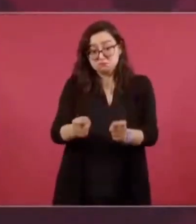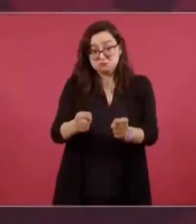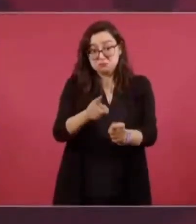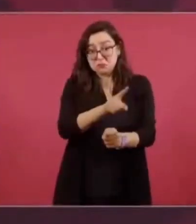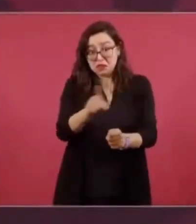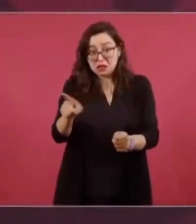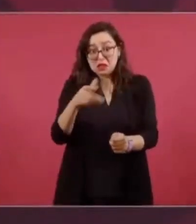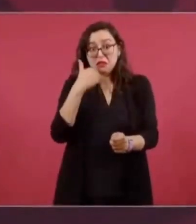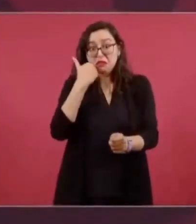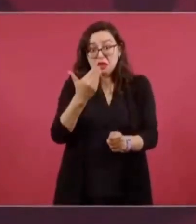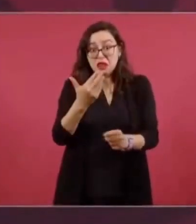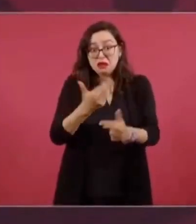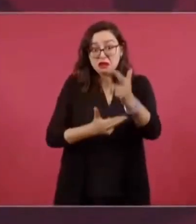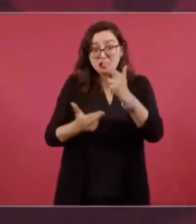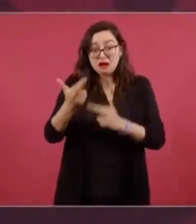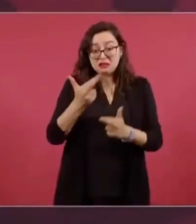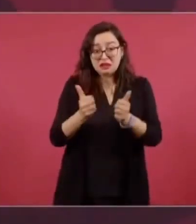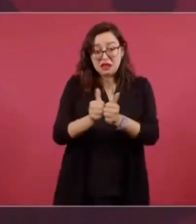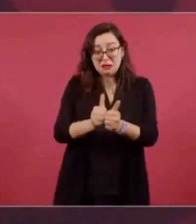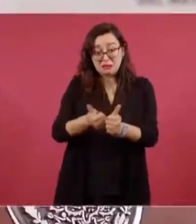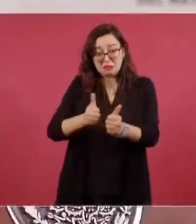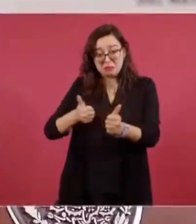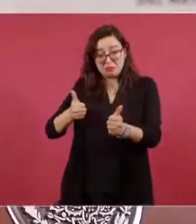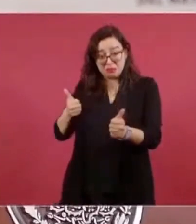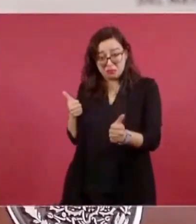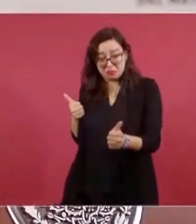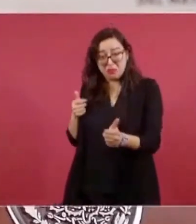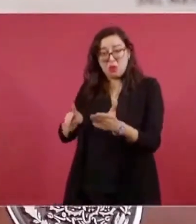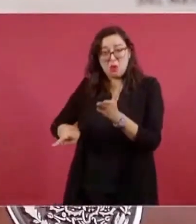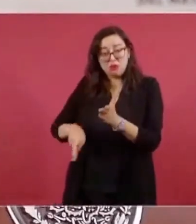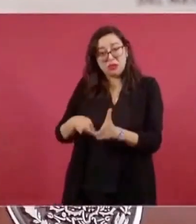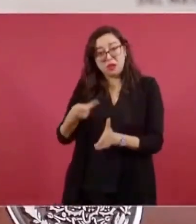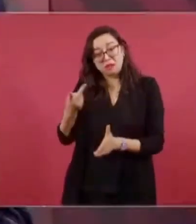retroceso, a retrogradar,